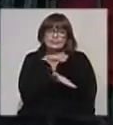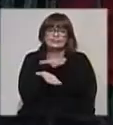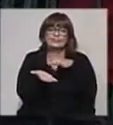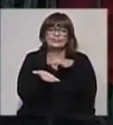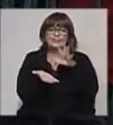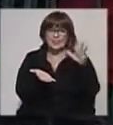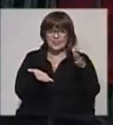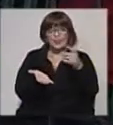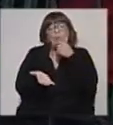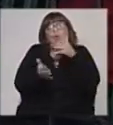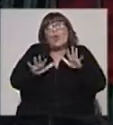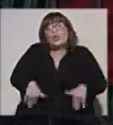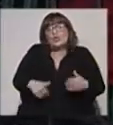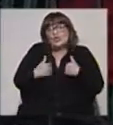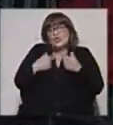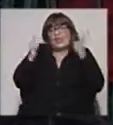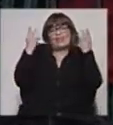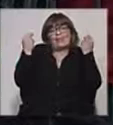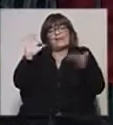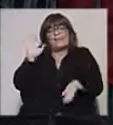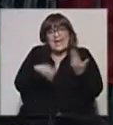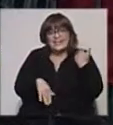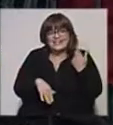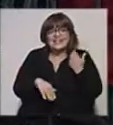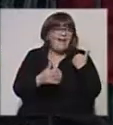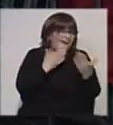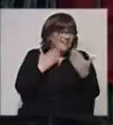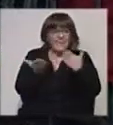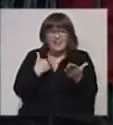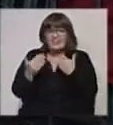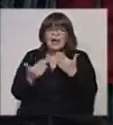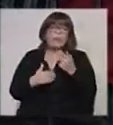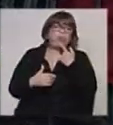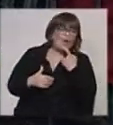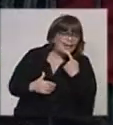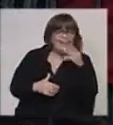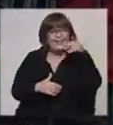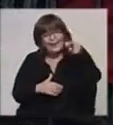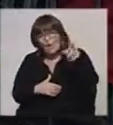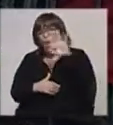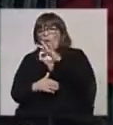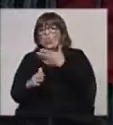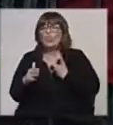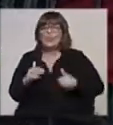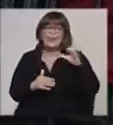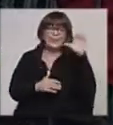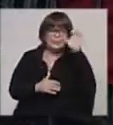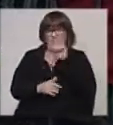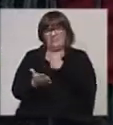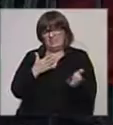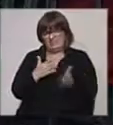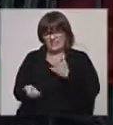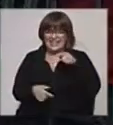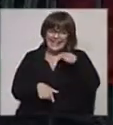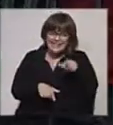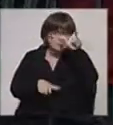parece, bueno, por lo menos yo es lo que más disfruto, no es tanto hablar con el político tal o el empresario tal, sino es esa